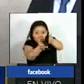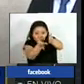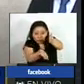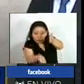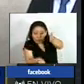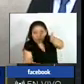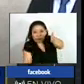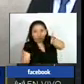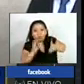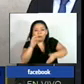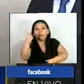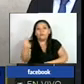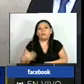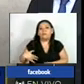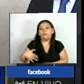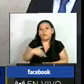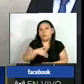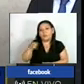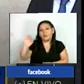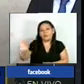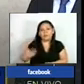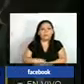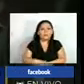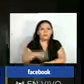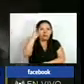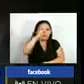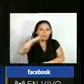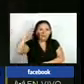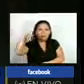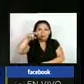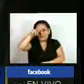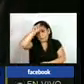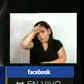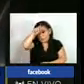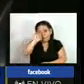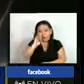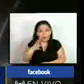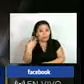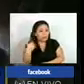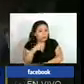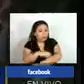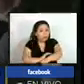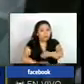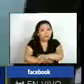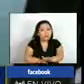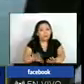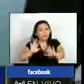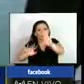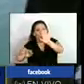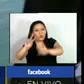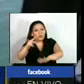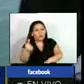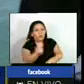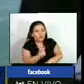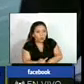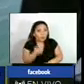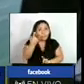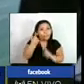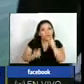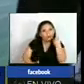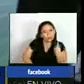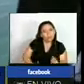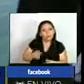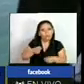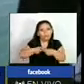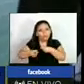hundió, dijo el ministro del Interior de Turquía. Agregó que 11 personas fueron detenidas en relación con la tragedia. Un administrador local